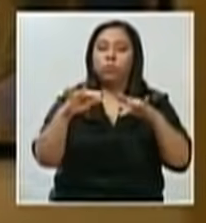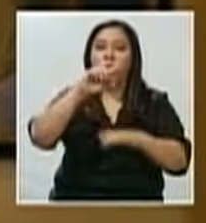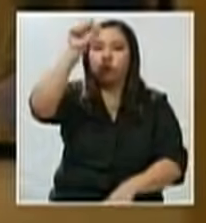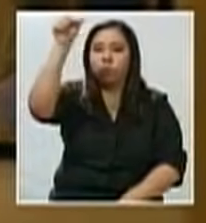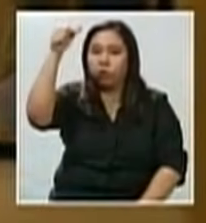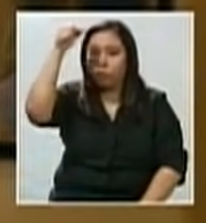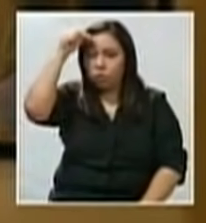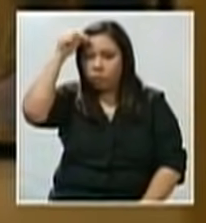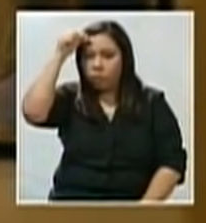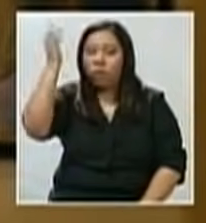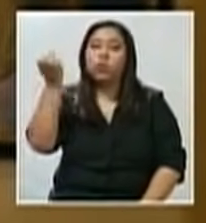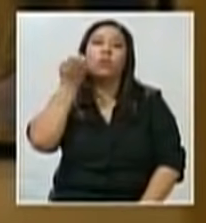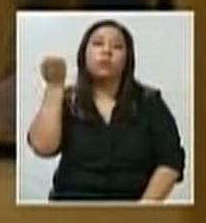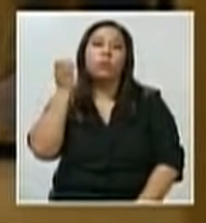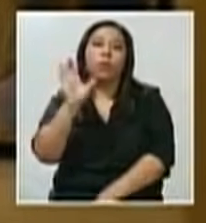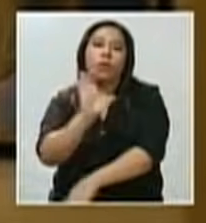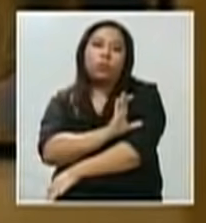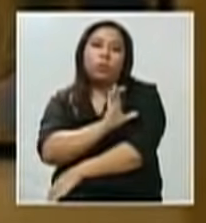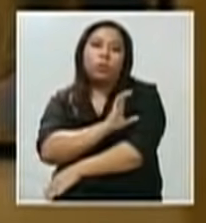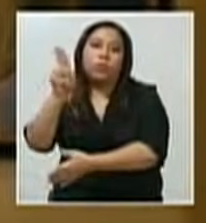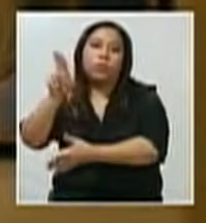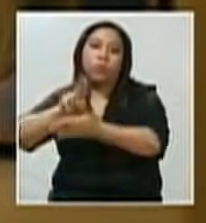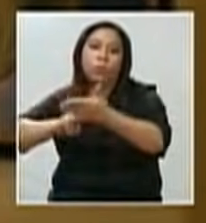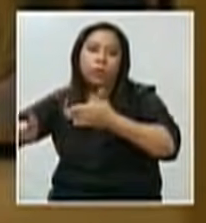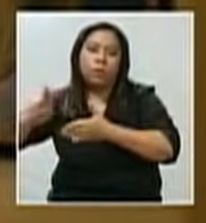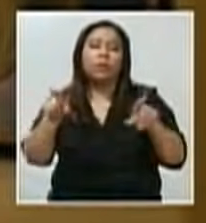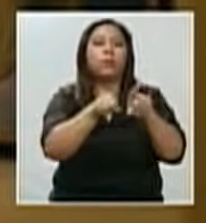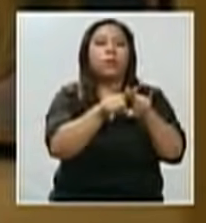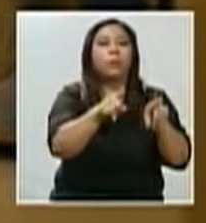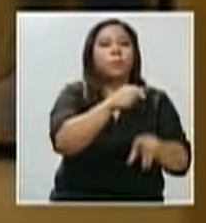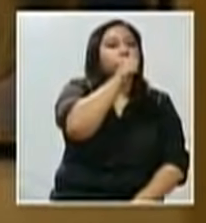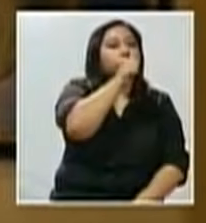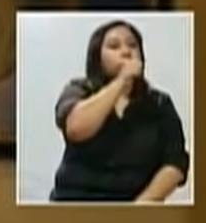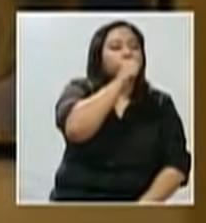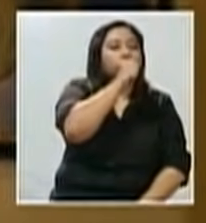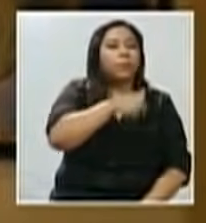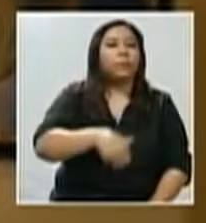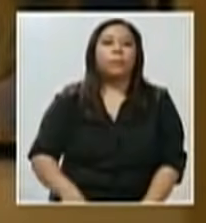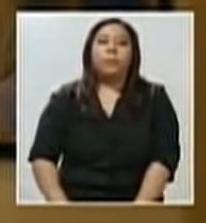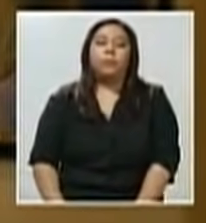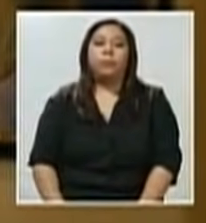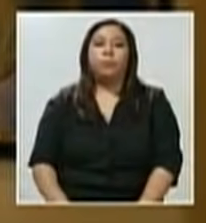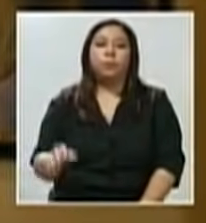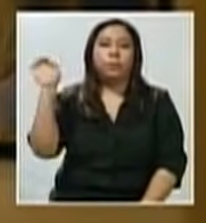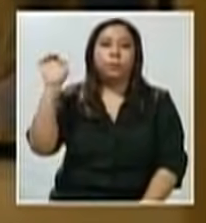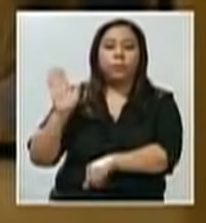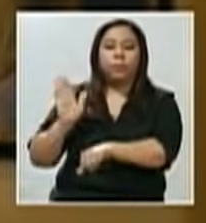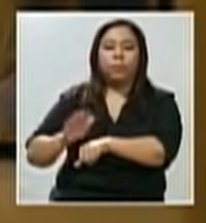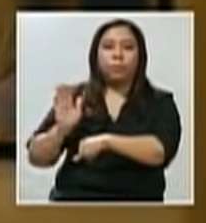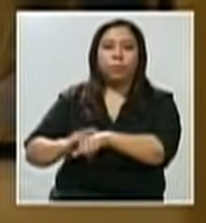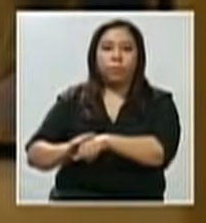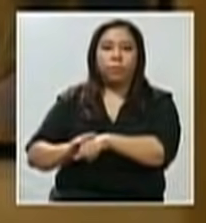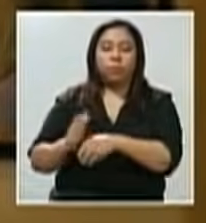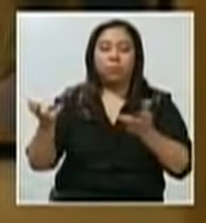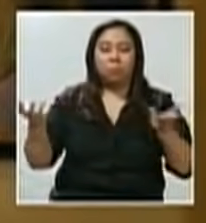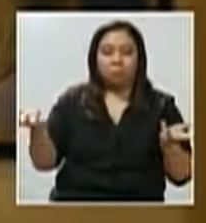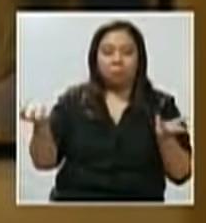gubernamentales ante la crisis de la COVID-19 en Honduras, en coordinación con el Sistema Nacional de Gestión de Riesgos,